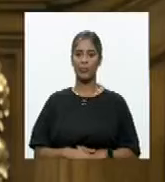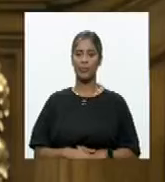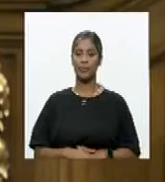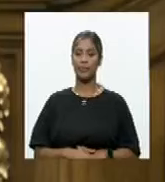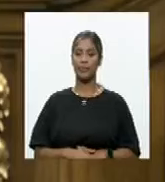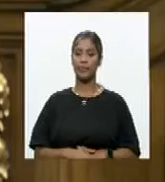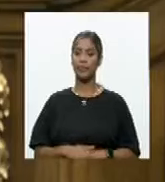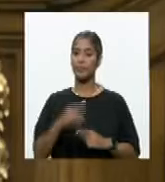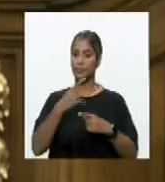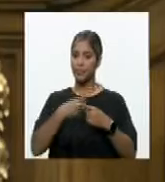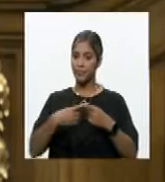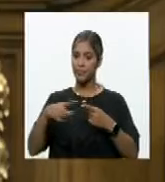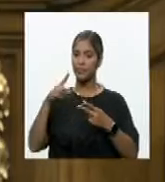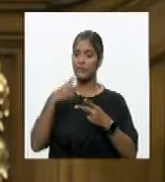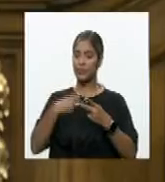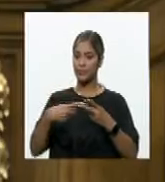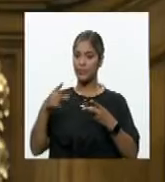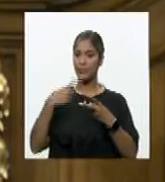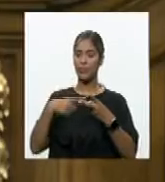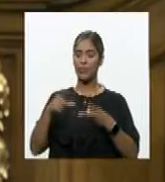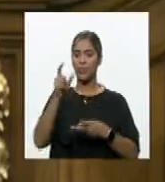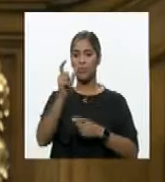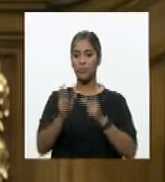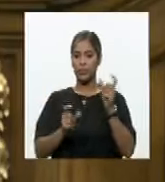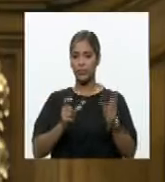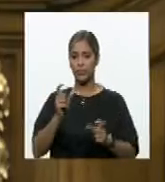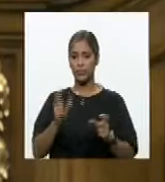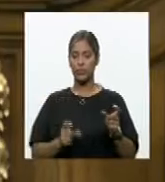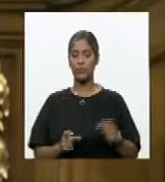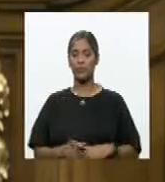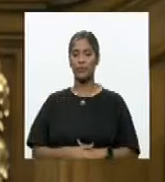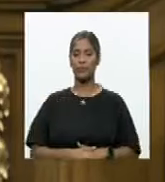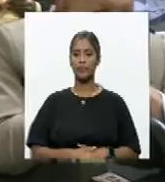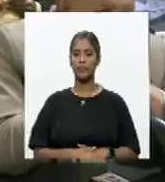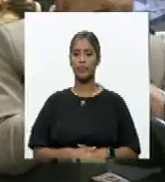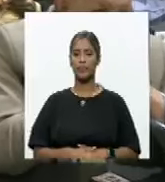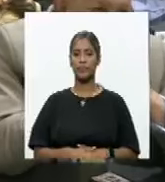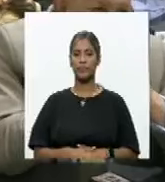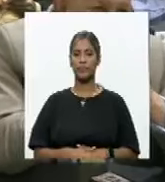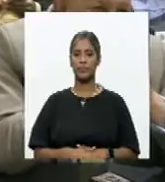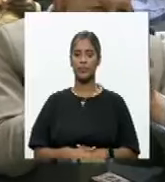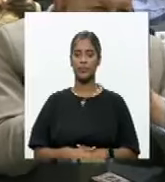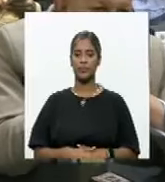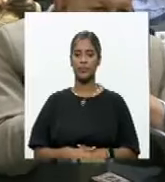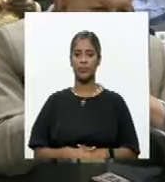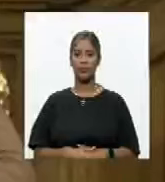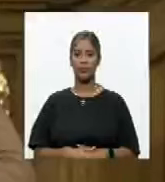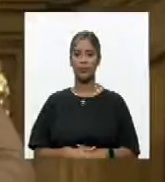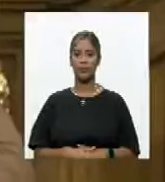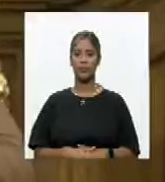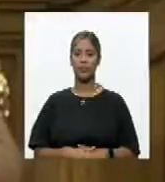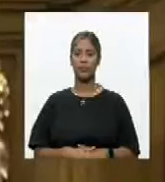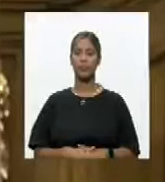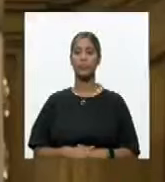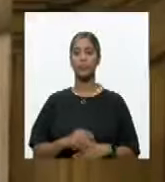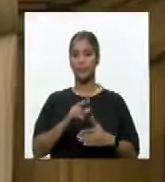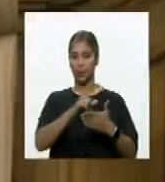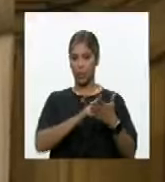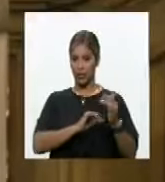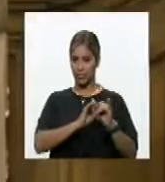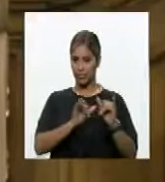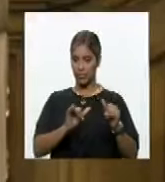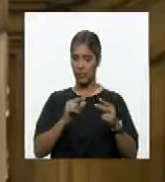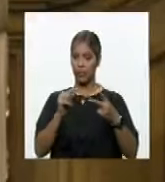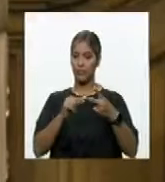José, Zapata Ramírez Milagros Antonieta. Segundo,